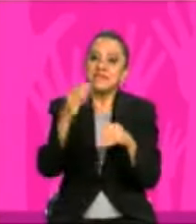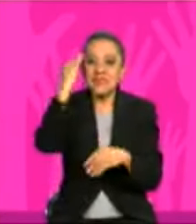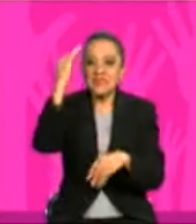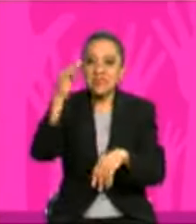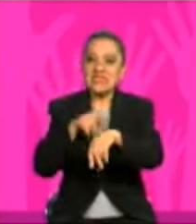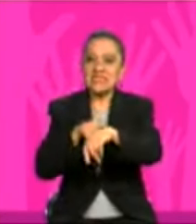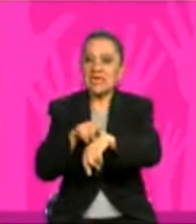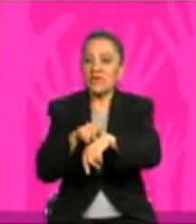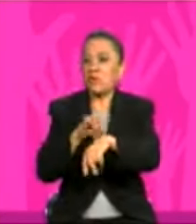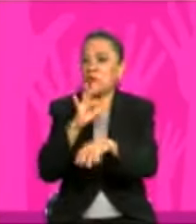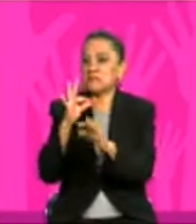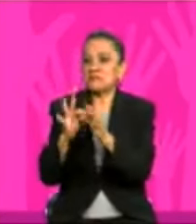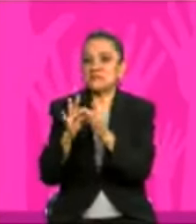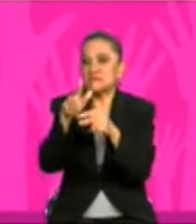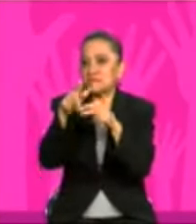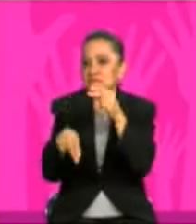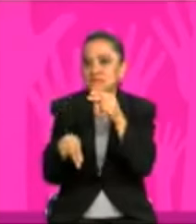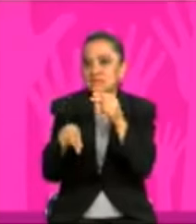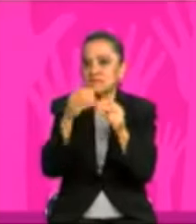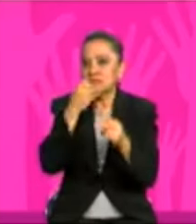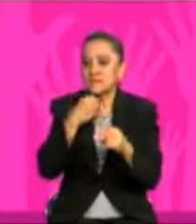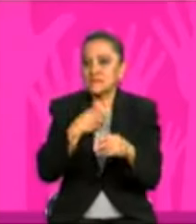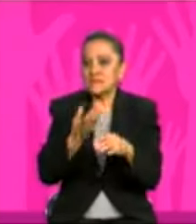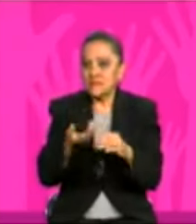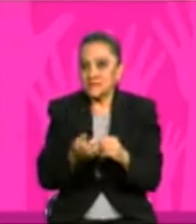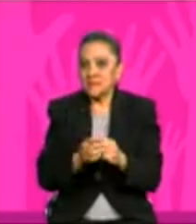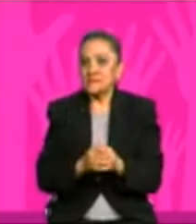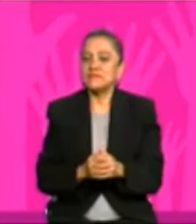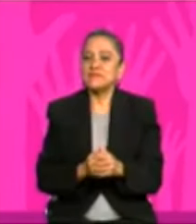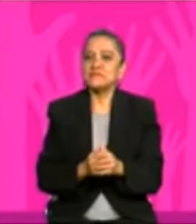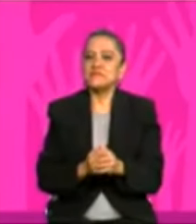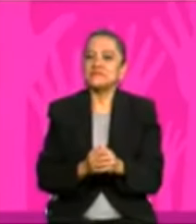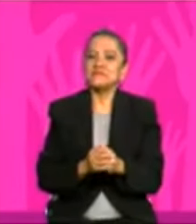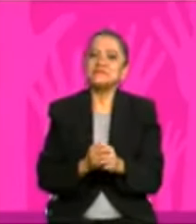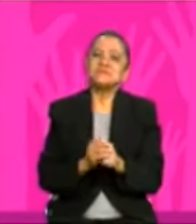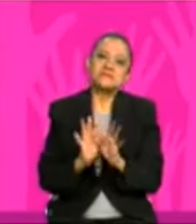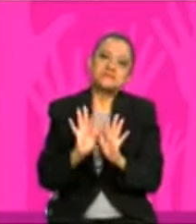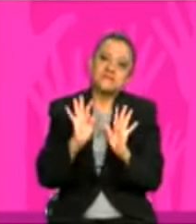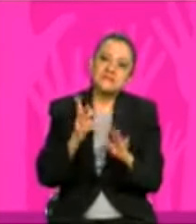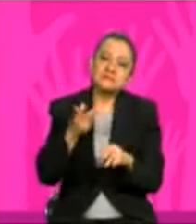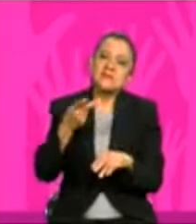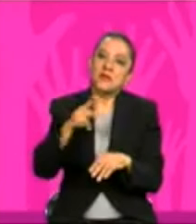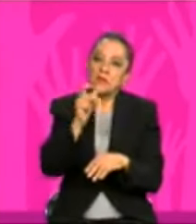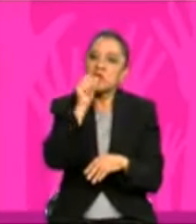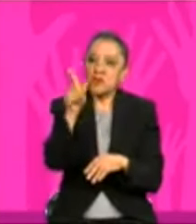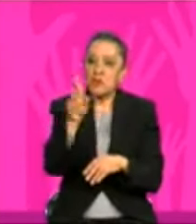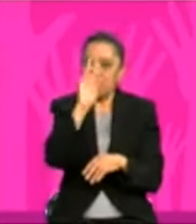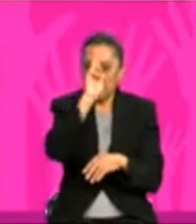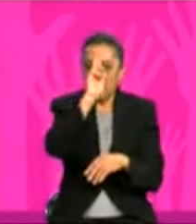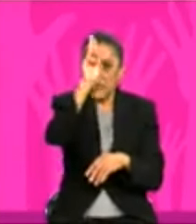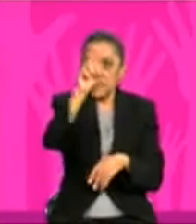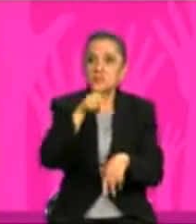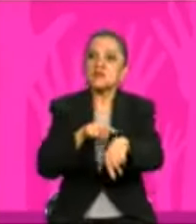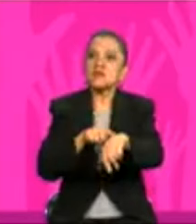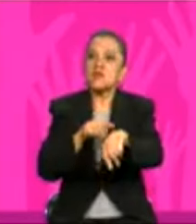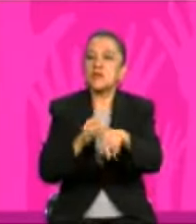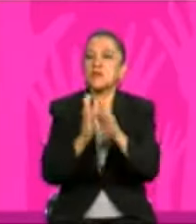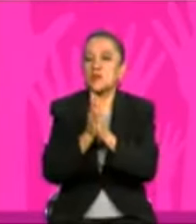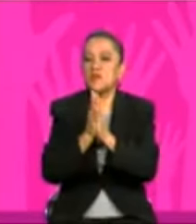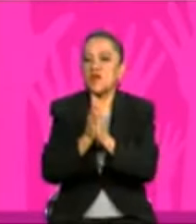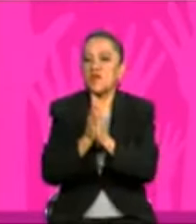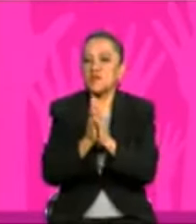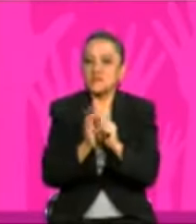su presentación y de su participación, esperando que, por supuesto, también se respeten los tiempos subsecuentes.